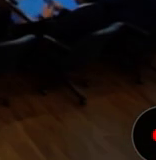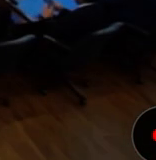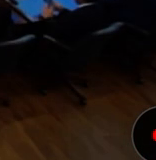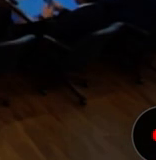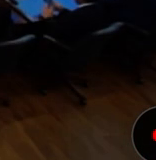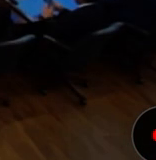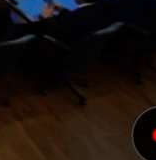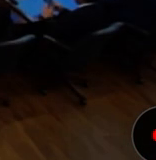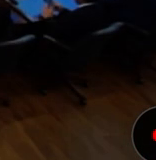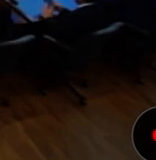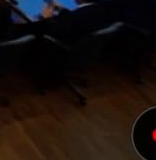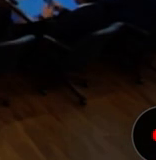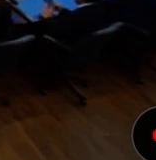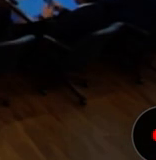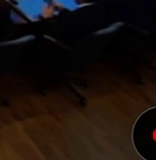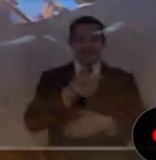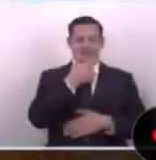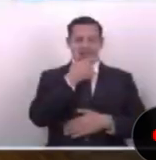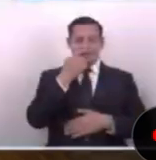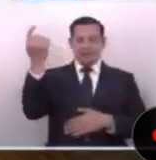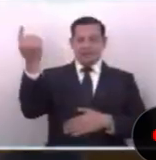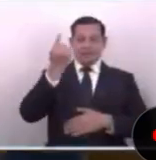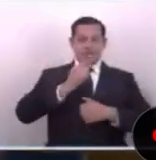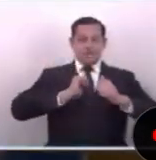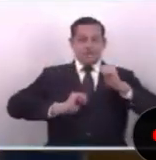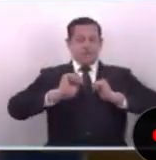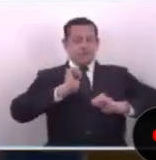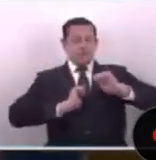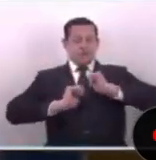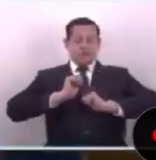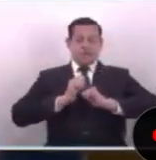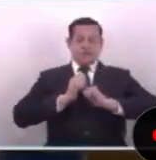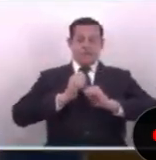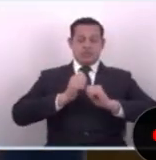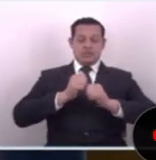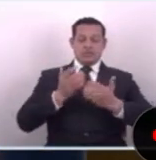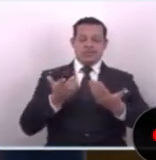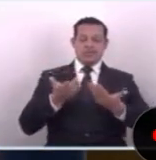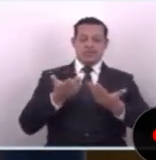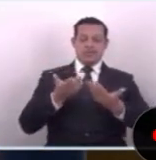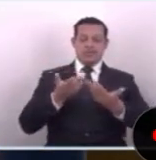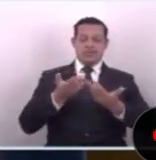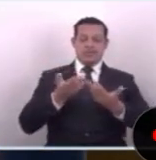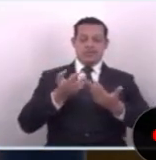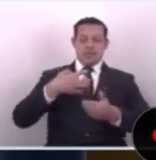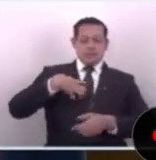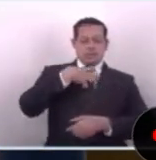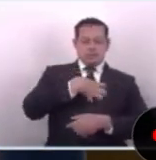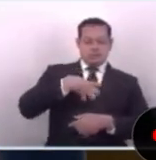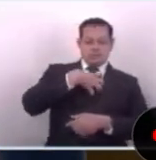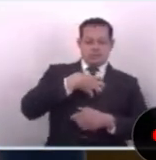entiendan a mí me da risa cómo vienen a hacer esos chitos berrinchitos